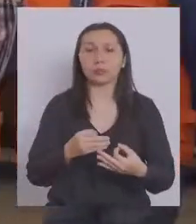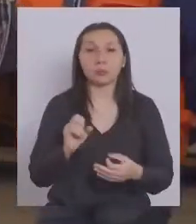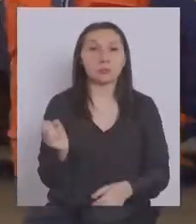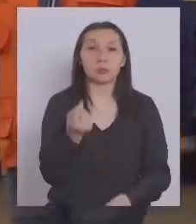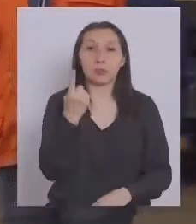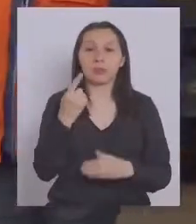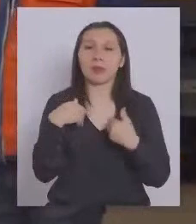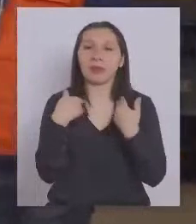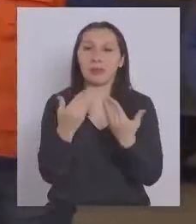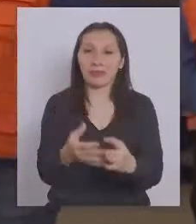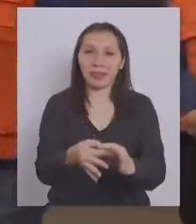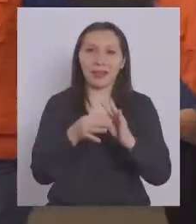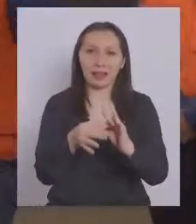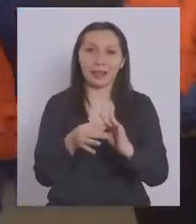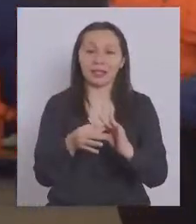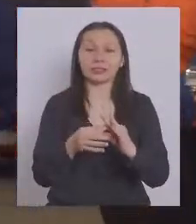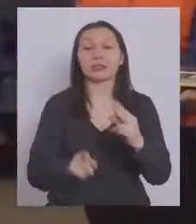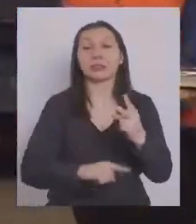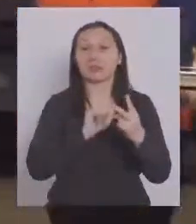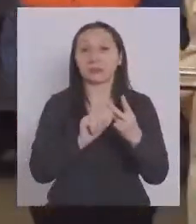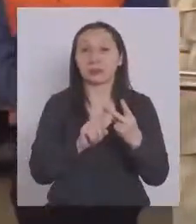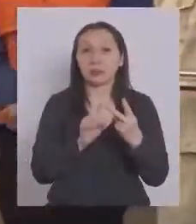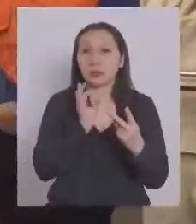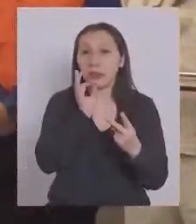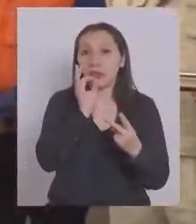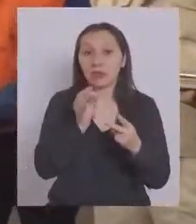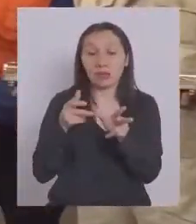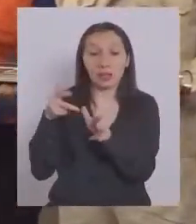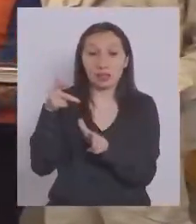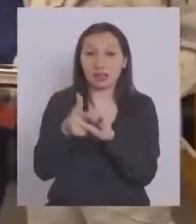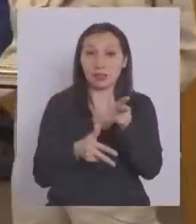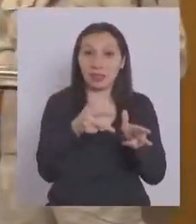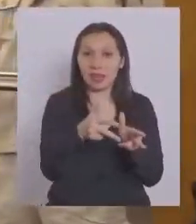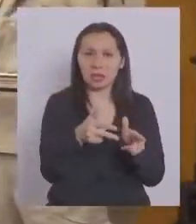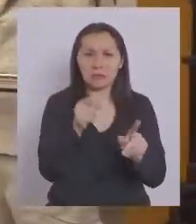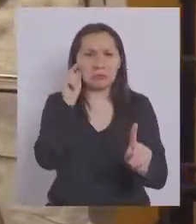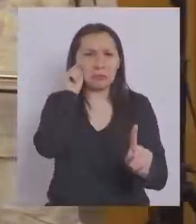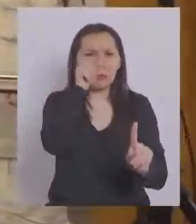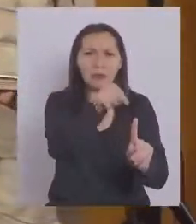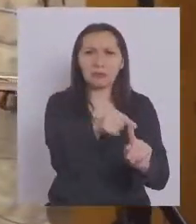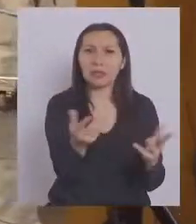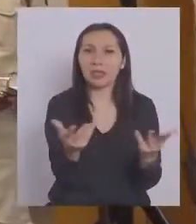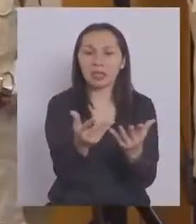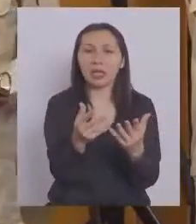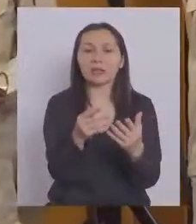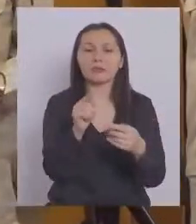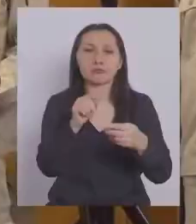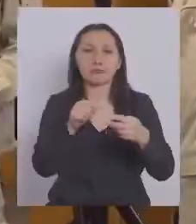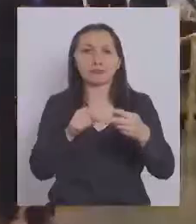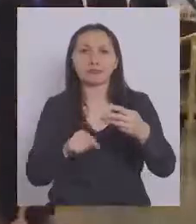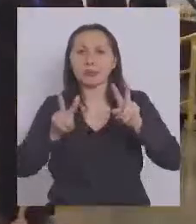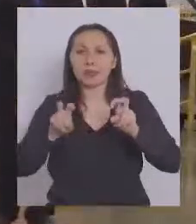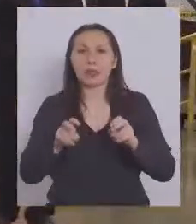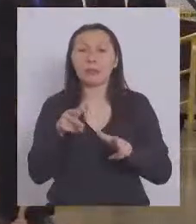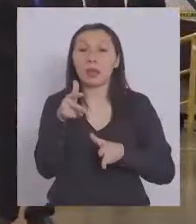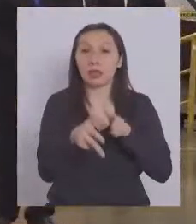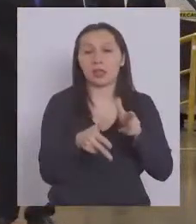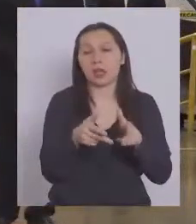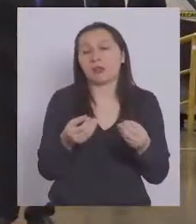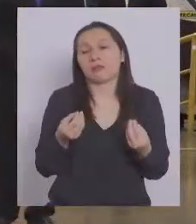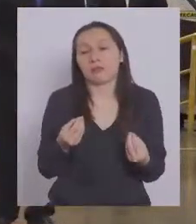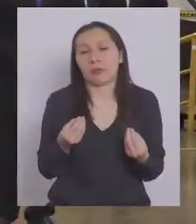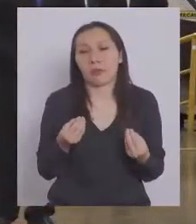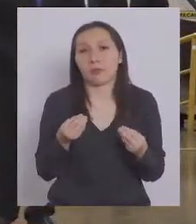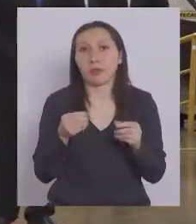primero, dar las gracias. Y lo segundo es decir que estos trenes apuntan a muchas cosas complementarias. Los trenes, por supuesto, en